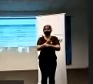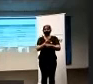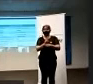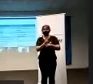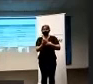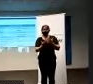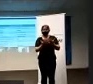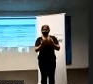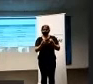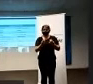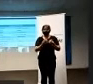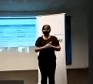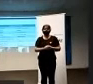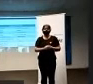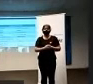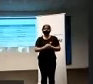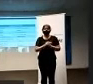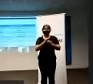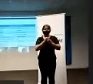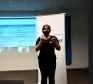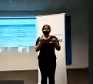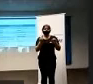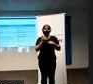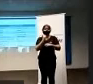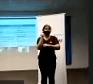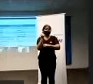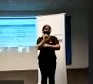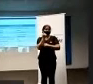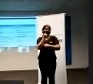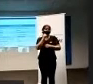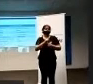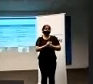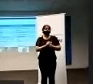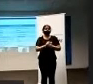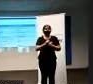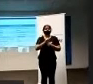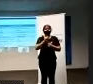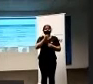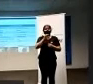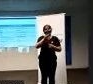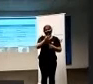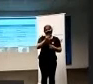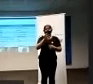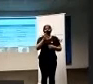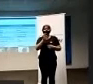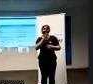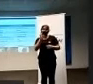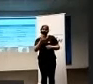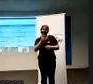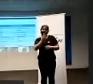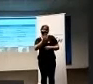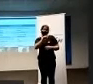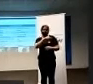4 semanas, la cantidad de 0,5 ml por dosis, vía de administración intramuscular, intercambiabilidad de dosis no,